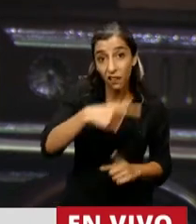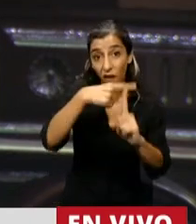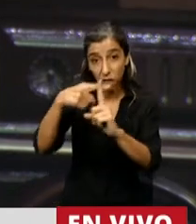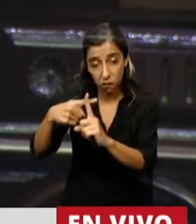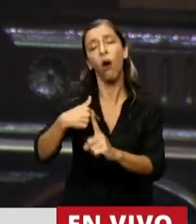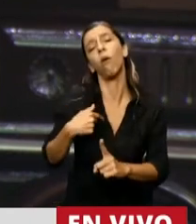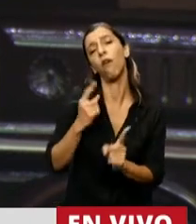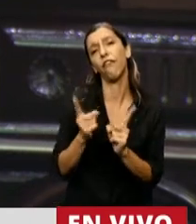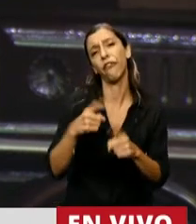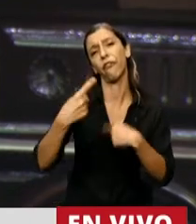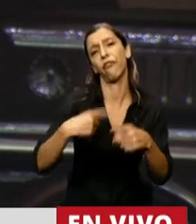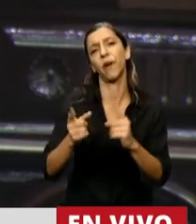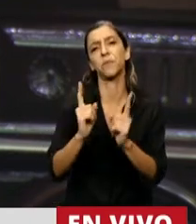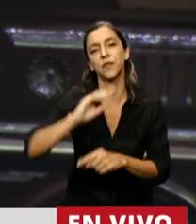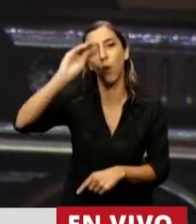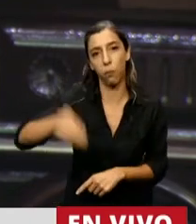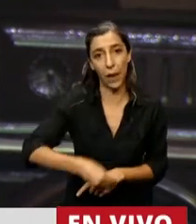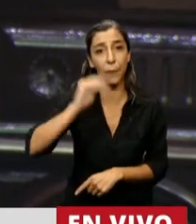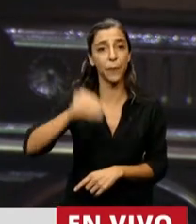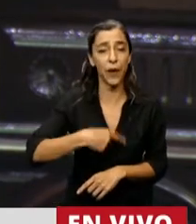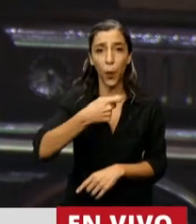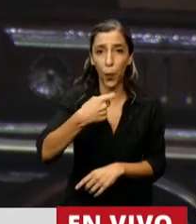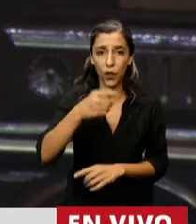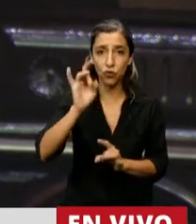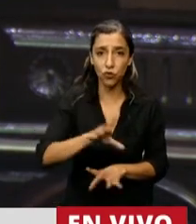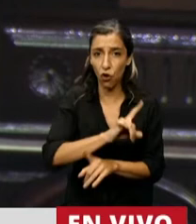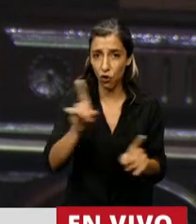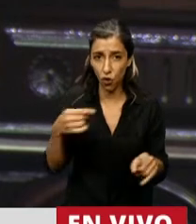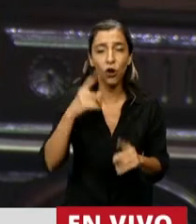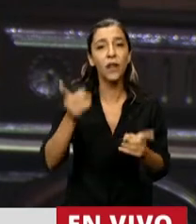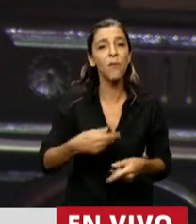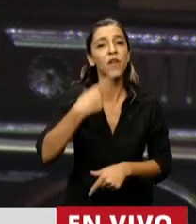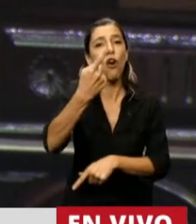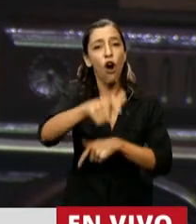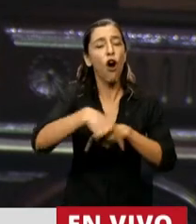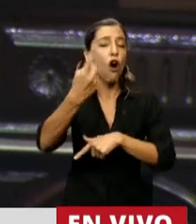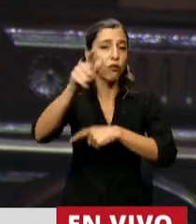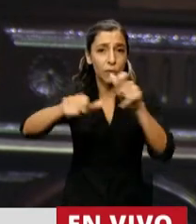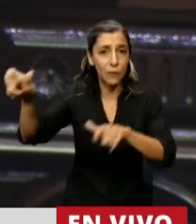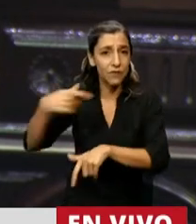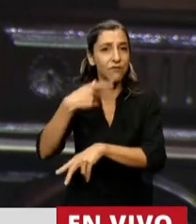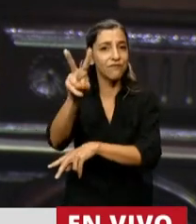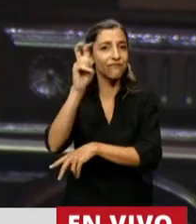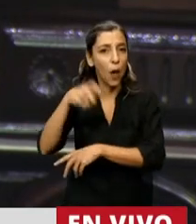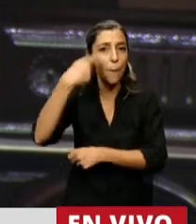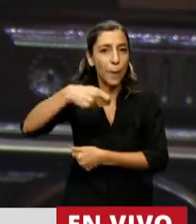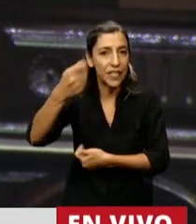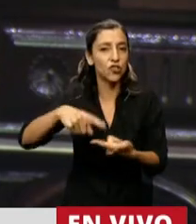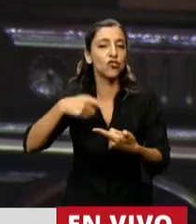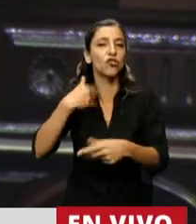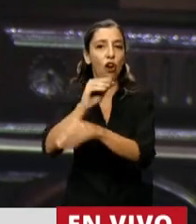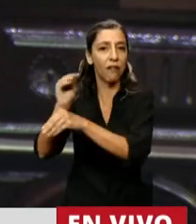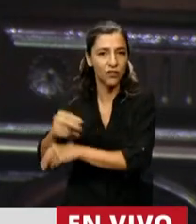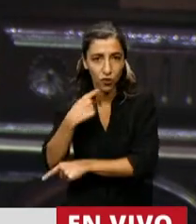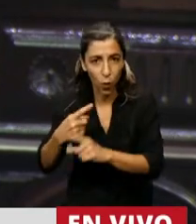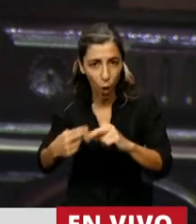no nos equivoquemos, porque no solamente pierden las jubilaciones, sino pierden el resto de las asignaciones que están atadas a la fórmula jubilatoria. Por ejemplo,